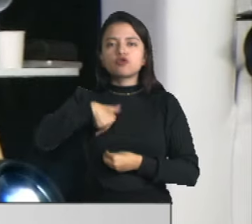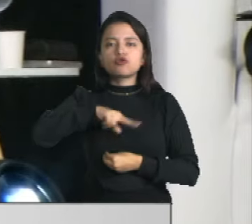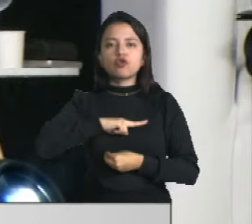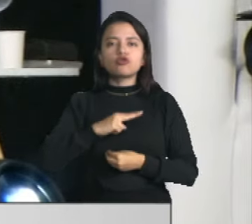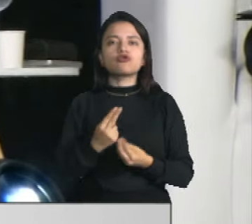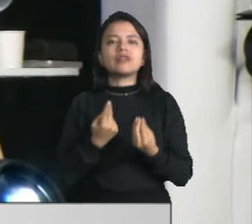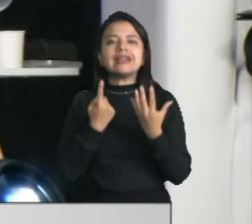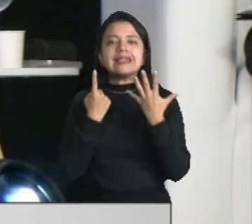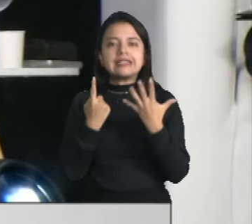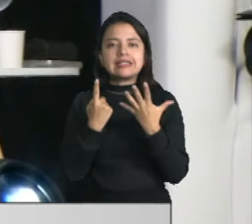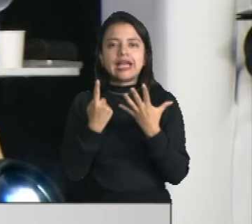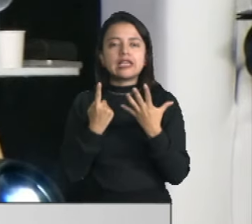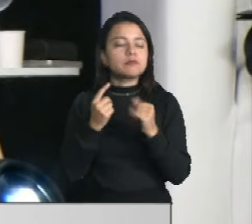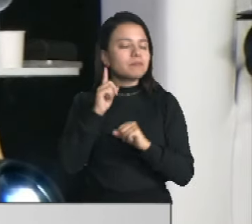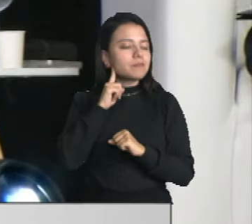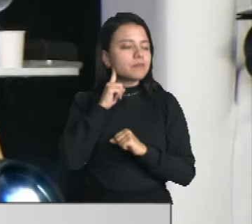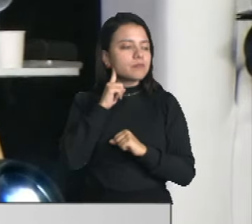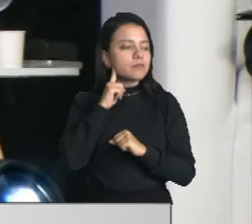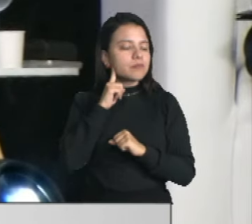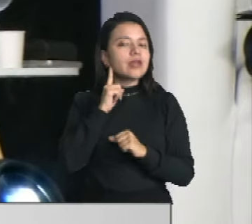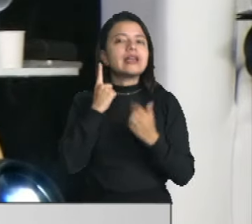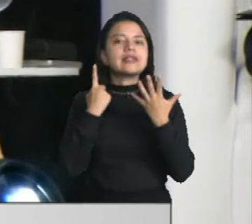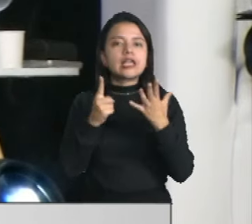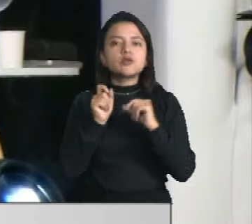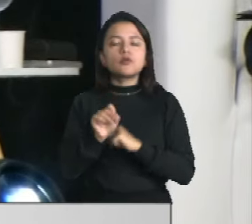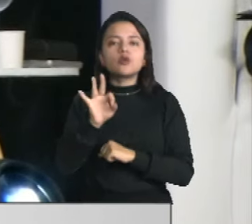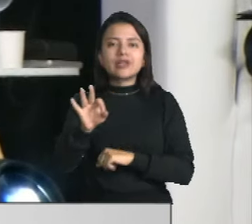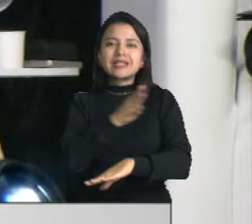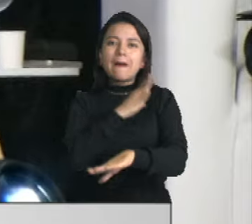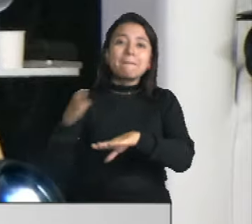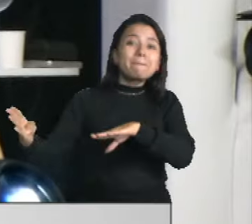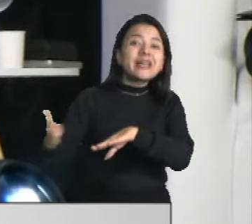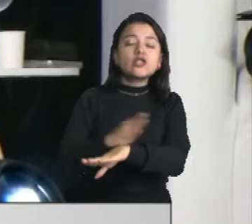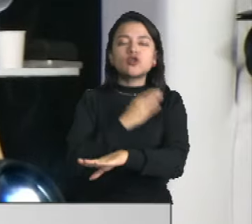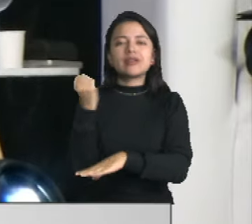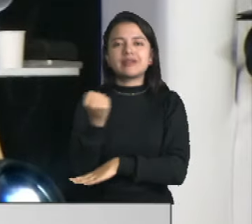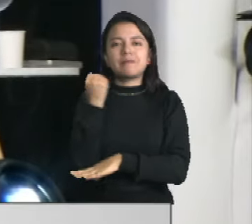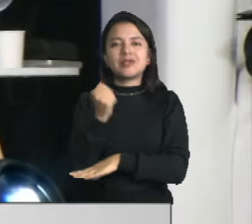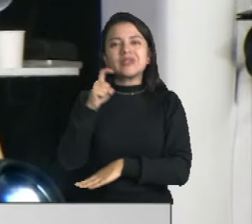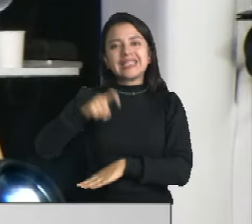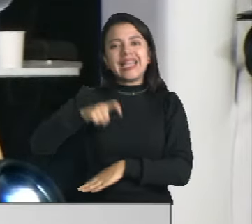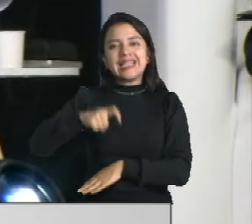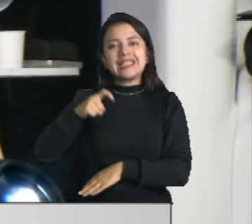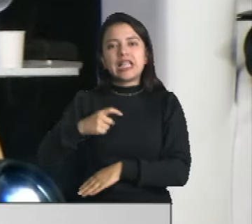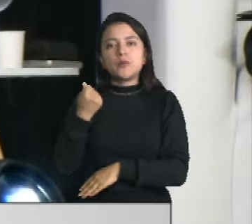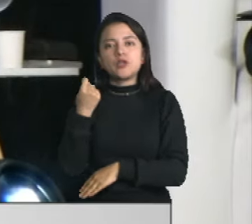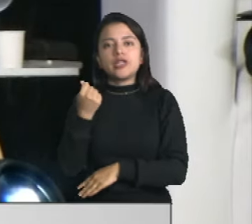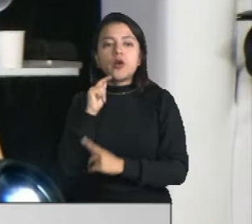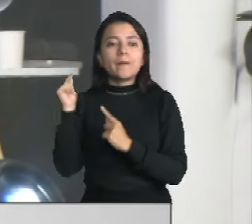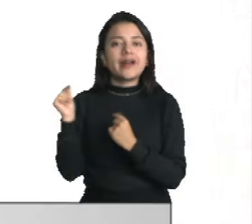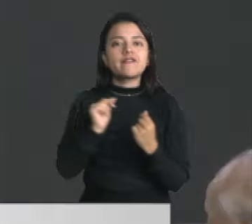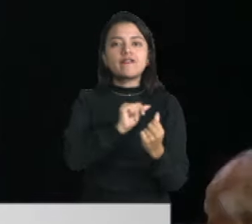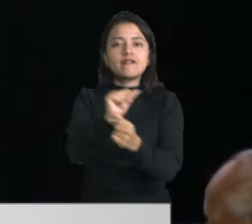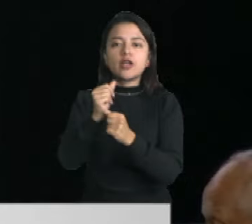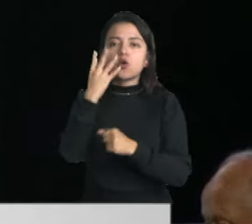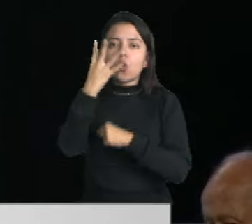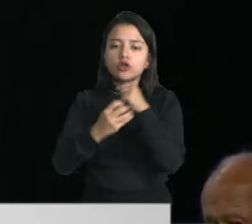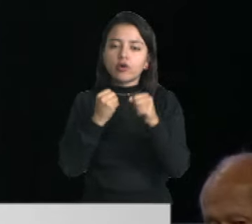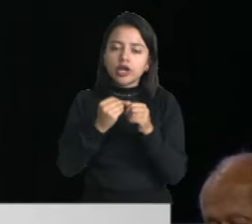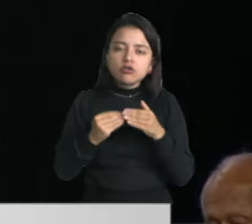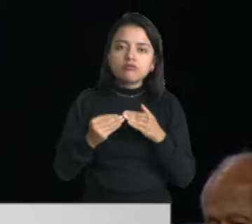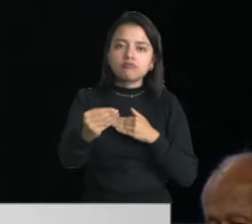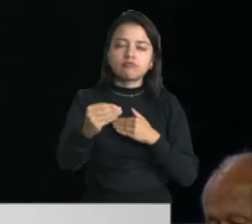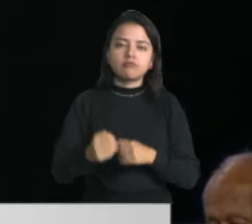son 6.3 billones de pesos como política contracíclica para generar empleo en nuestra ciudad en los 4 años. Digo, es un tema